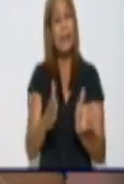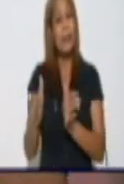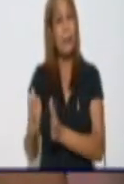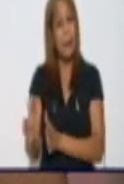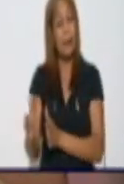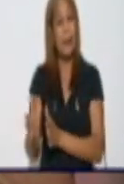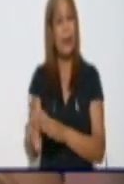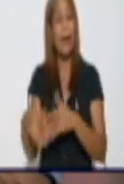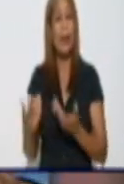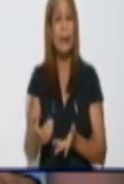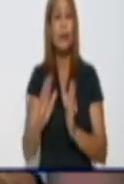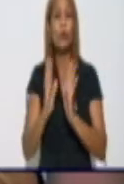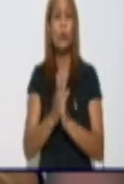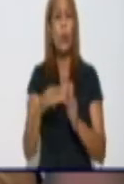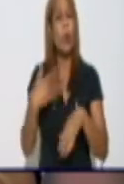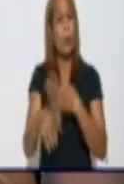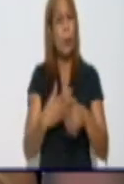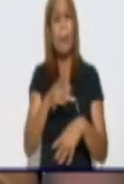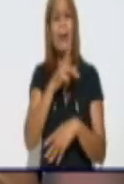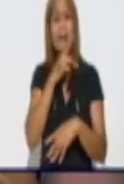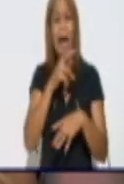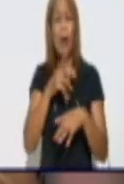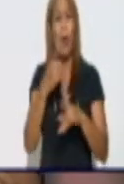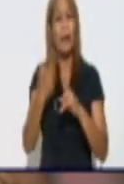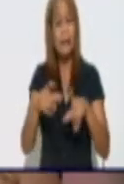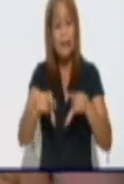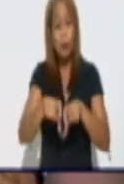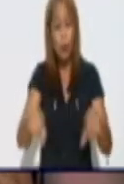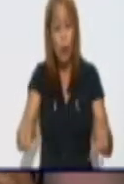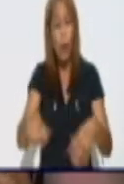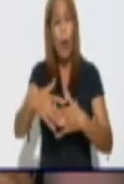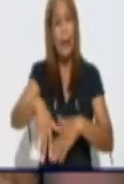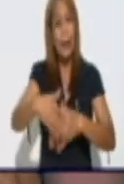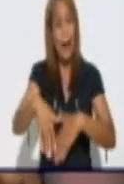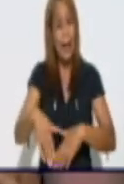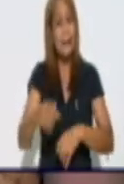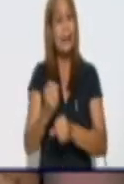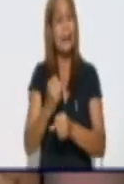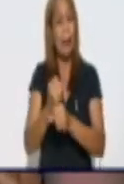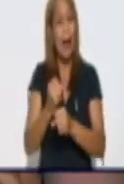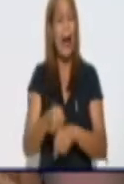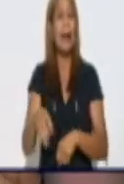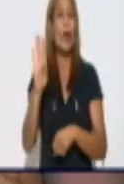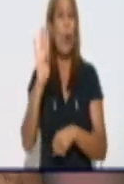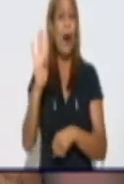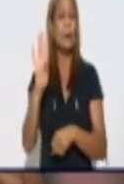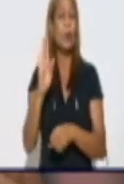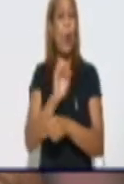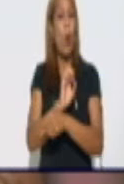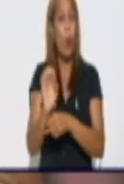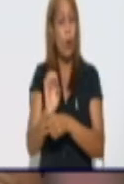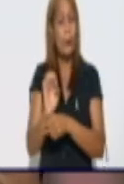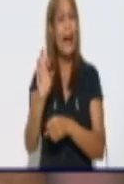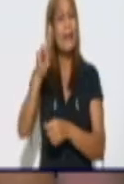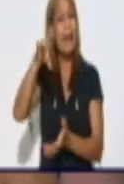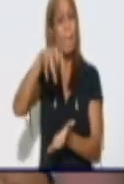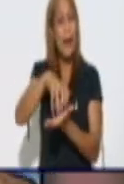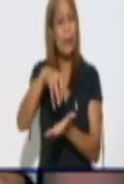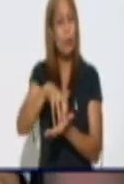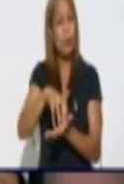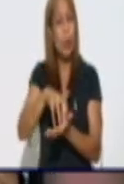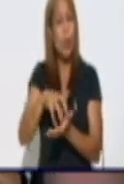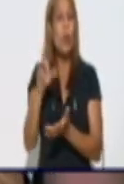de alcantarillado. Actualmente se trabajan en 4 obras fundamentalmente, que son las redes del reparto Ciro Redondo,